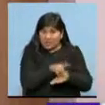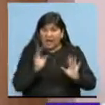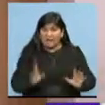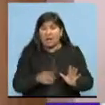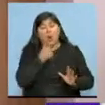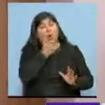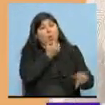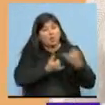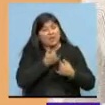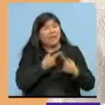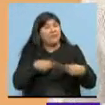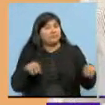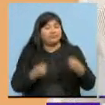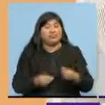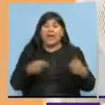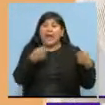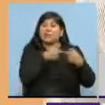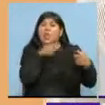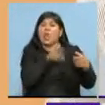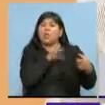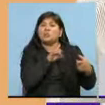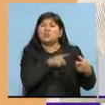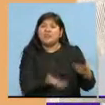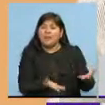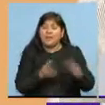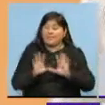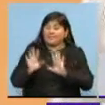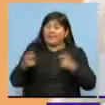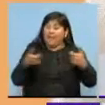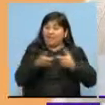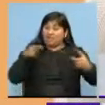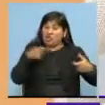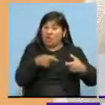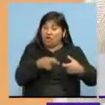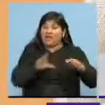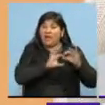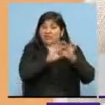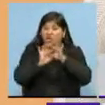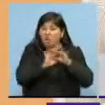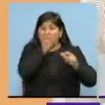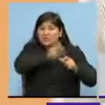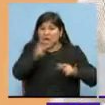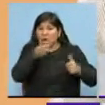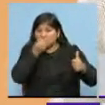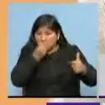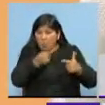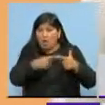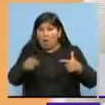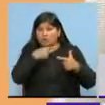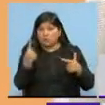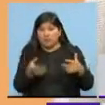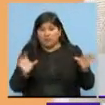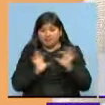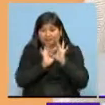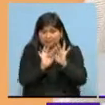esta agrupación usuarios y consumidores unidos es una asociación civil sin fines de lucro nosotros tenemos la delegación del noa